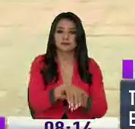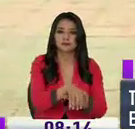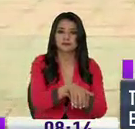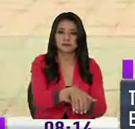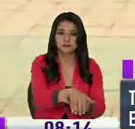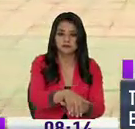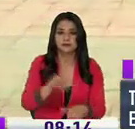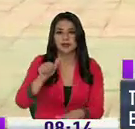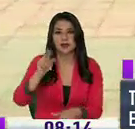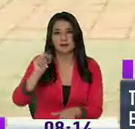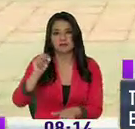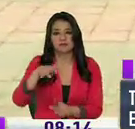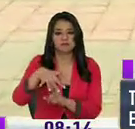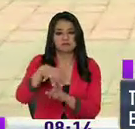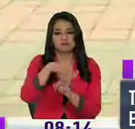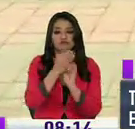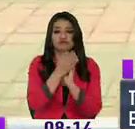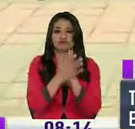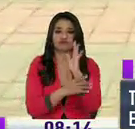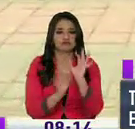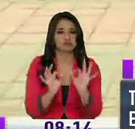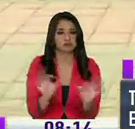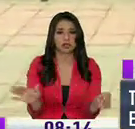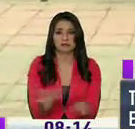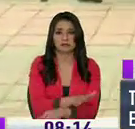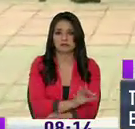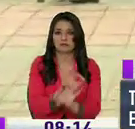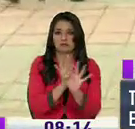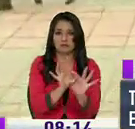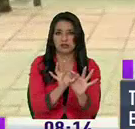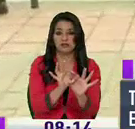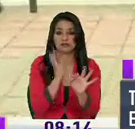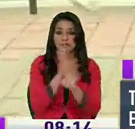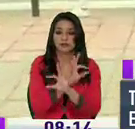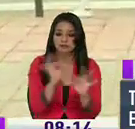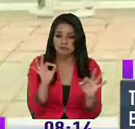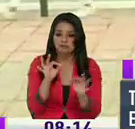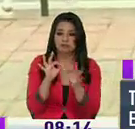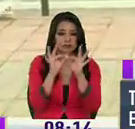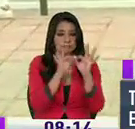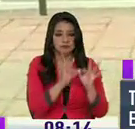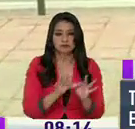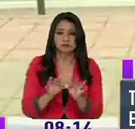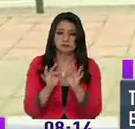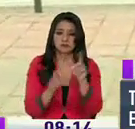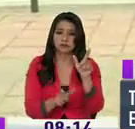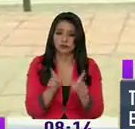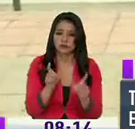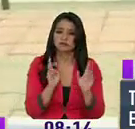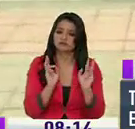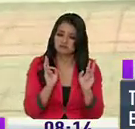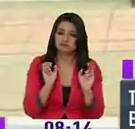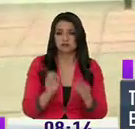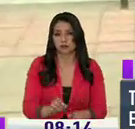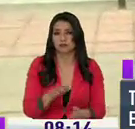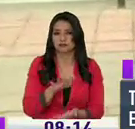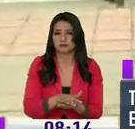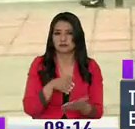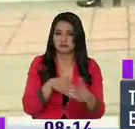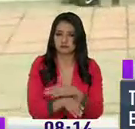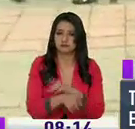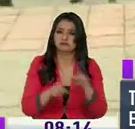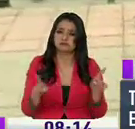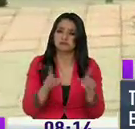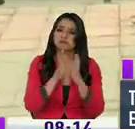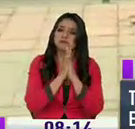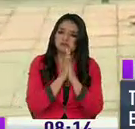también el Parque del Arbolito estén totalmente habilitados en estas aceras para que la ciudadanía pueda utilizar. Y como les hemos mencionado, por favor, cuidemos